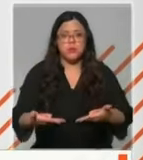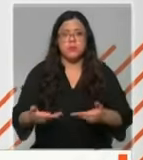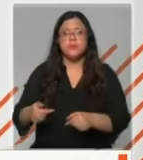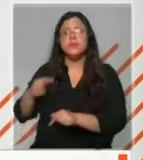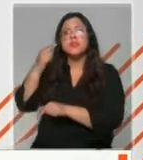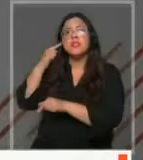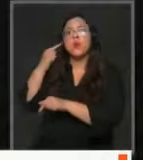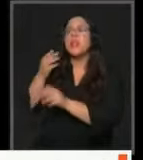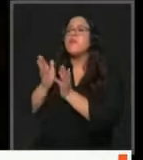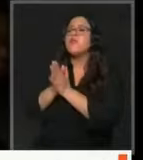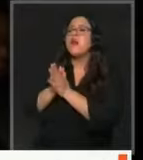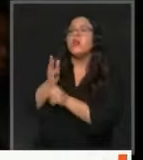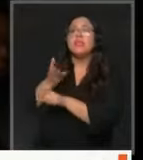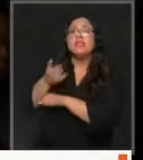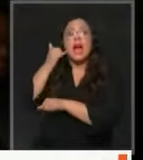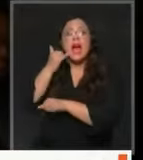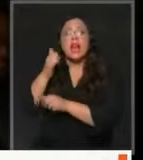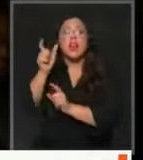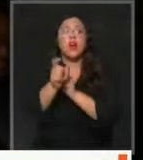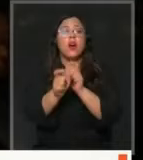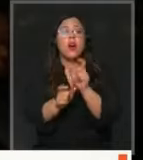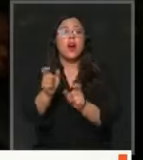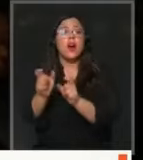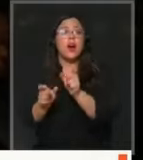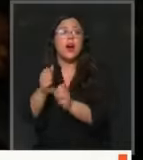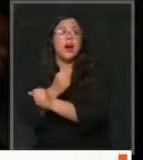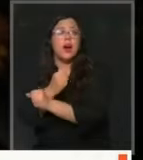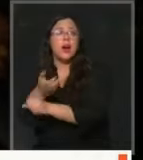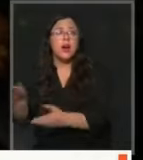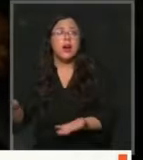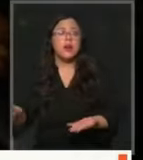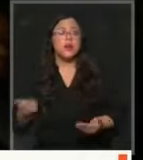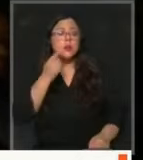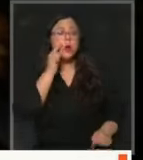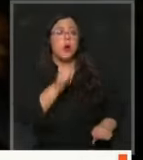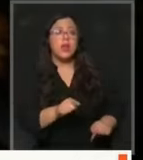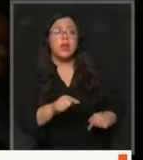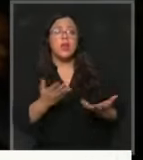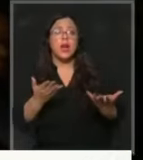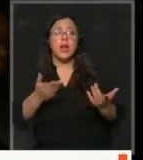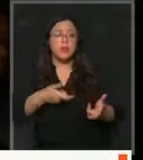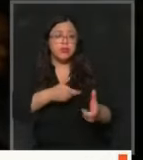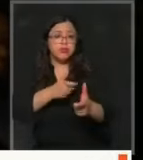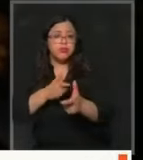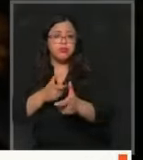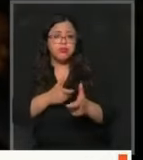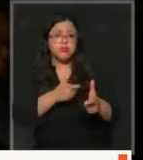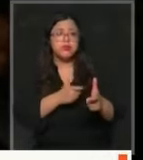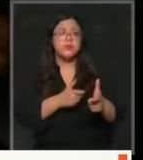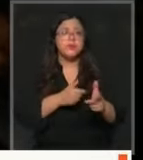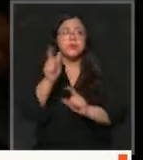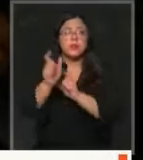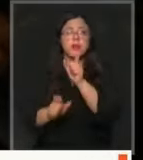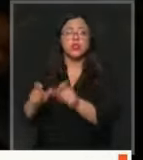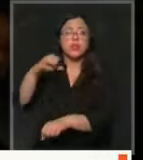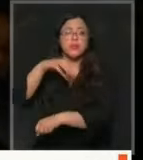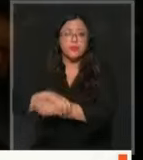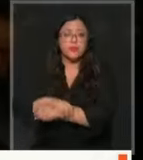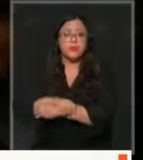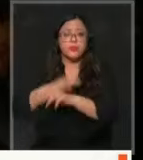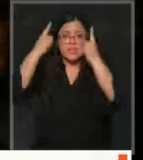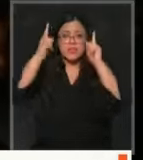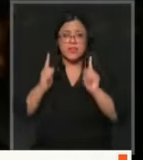carabineros los vecinos. El oficial hizo uso de su arma de fuego en 10 oportunidades, lesionando a dos de los individuos quienes se encuentran en este momento detenidos. Con lesiones de